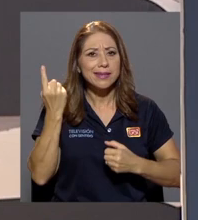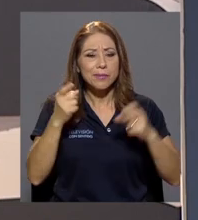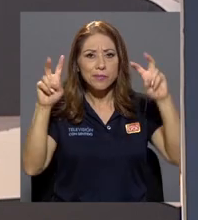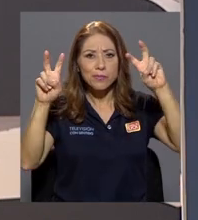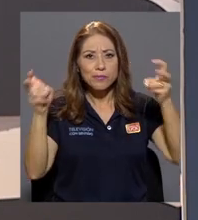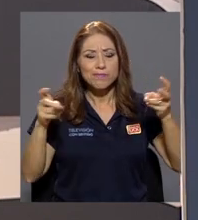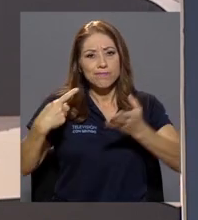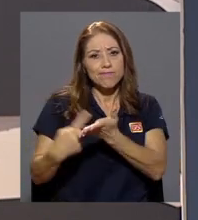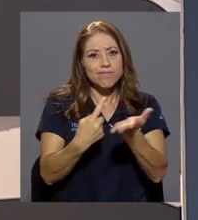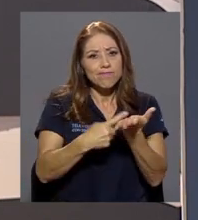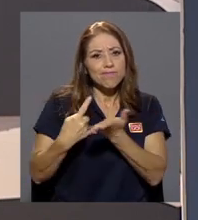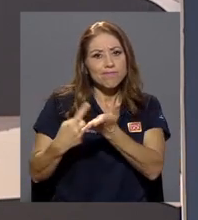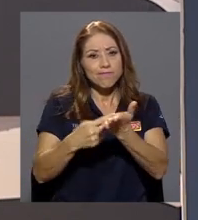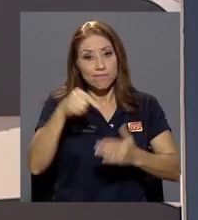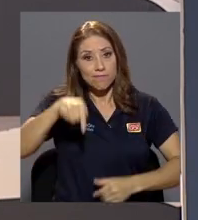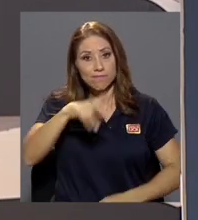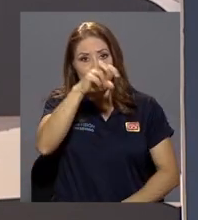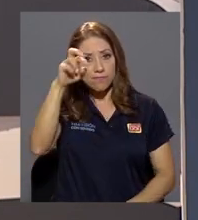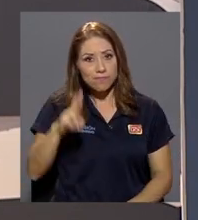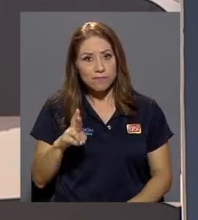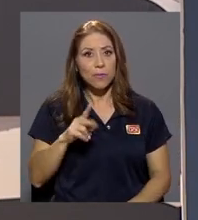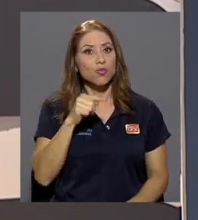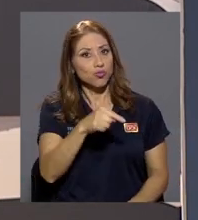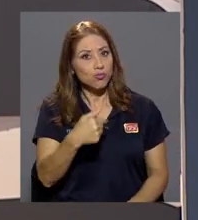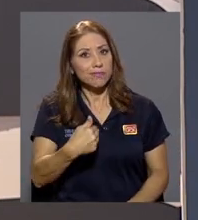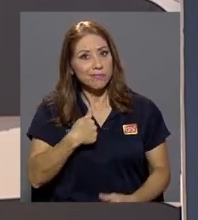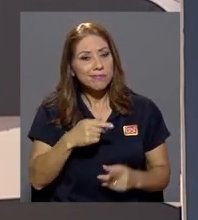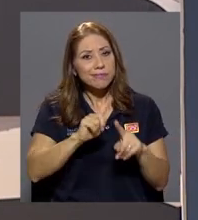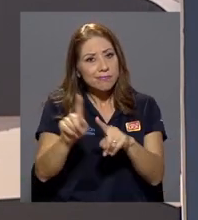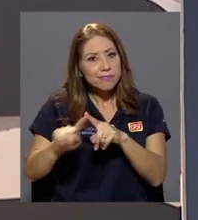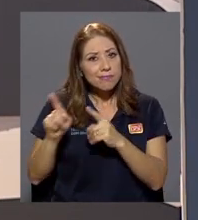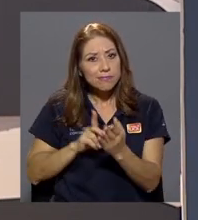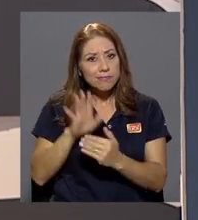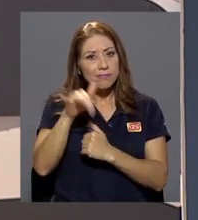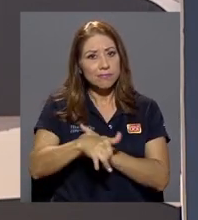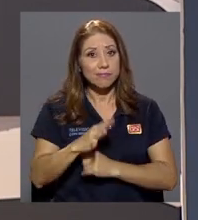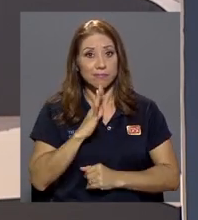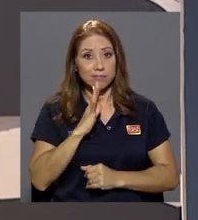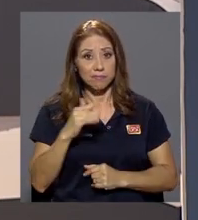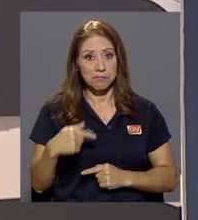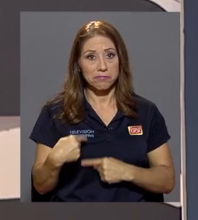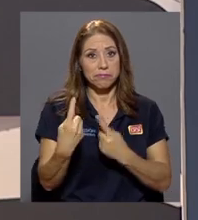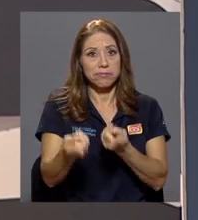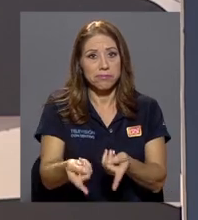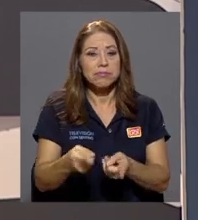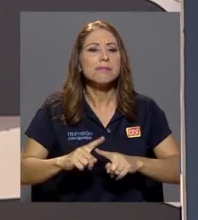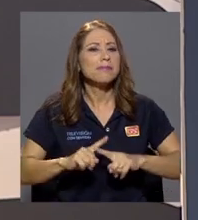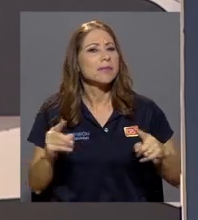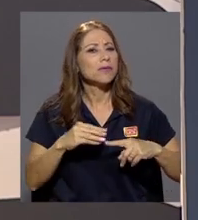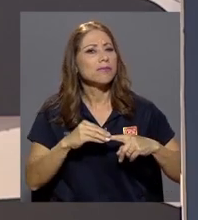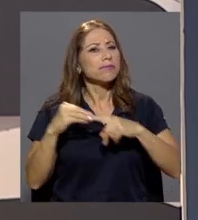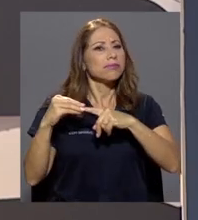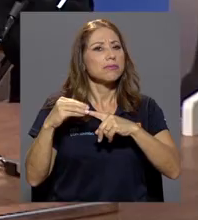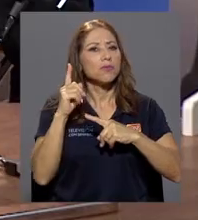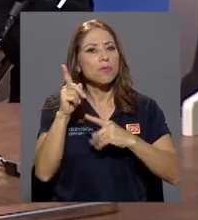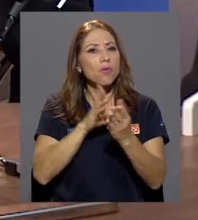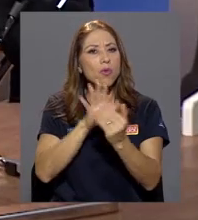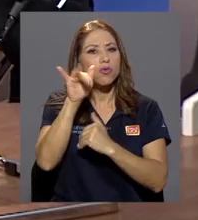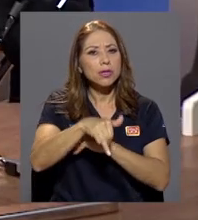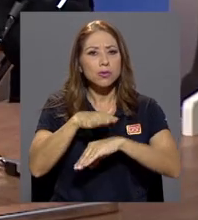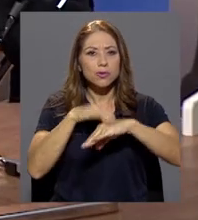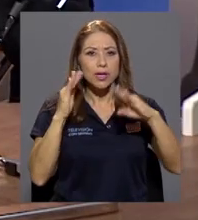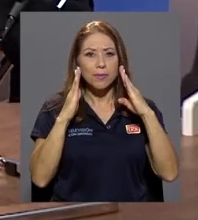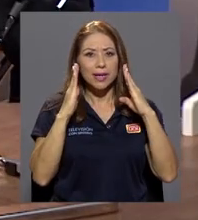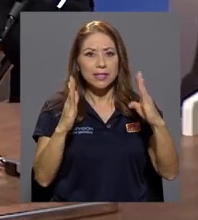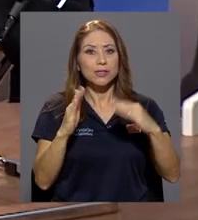acá en costa rica usted tiene una serie de proyectos que vamos a hablar durante todo este programa pero sobre todo hay un proyecto que me llama